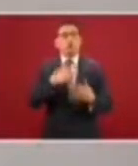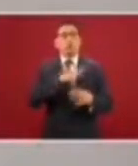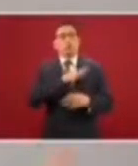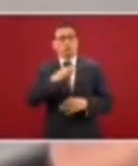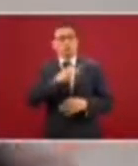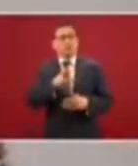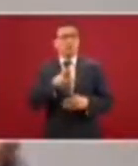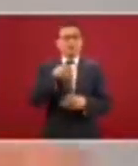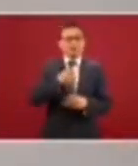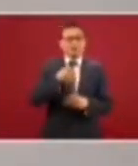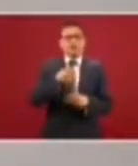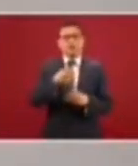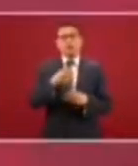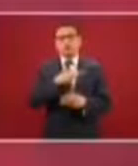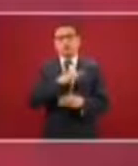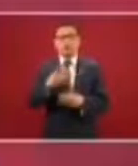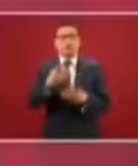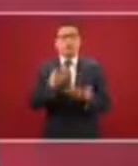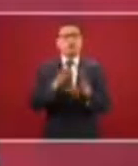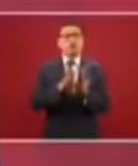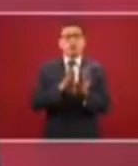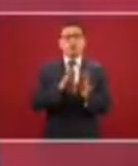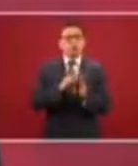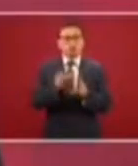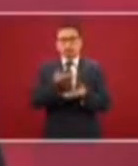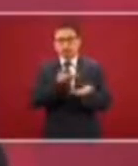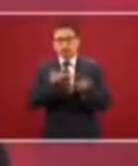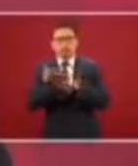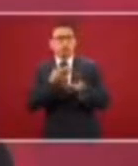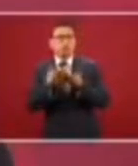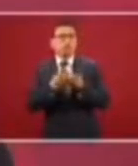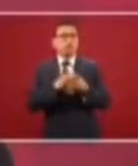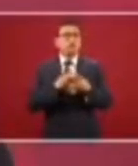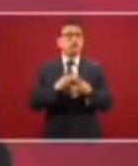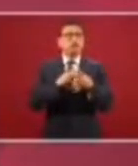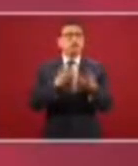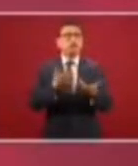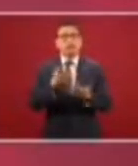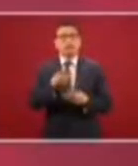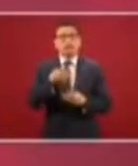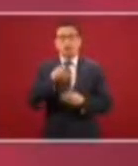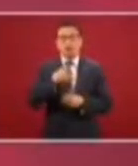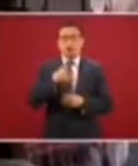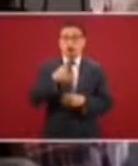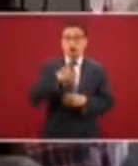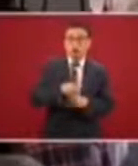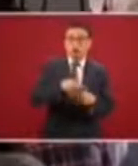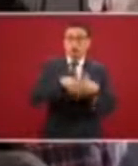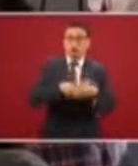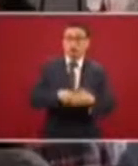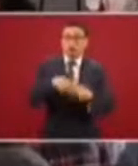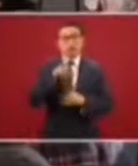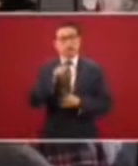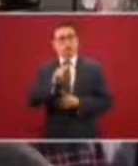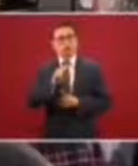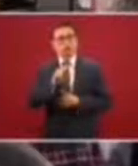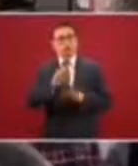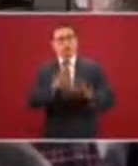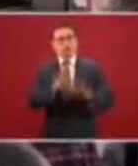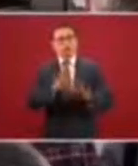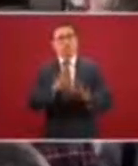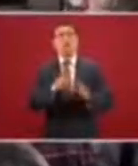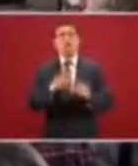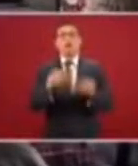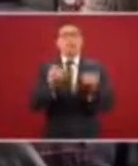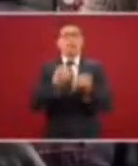fraterno y amigable que nos ayude a ser solidarios y hermanos como sociedad, pero no nos demos la mano. Por el momento,